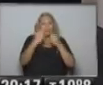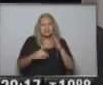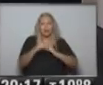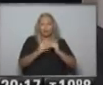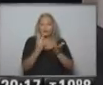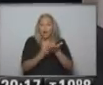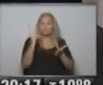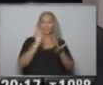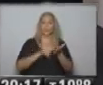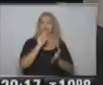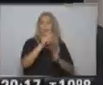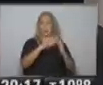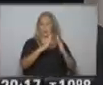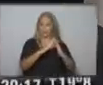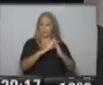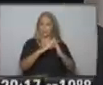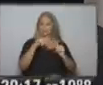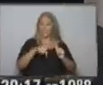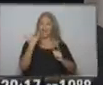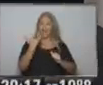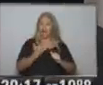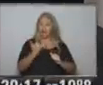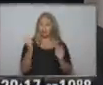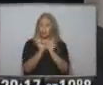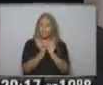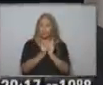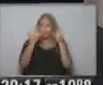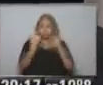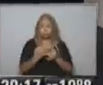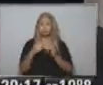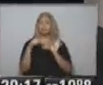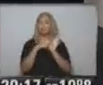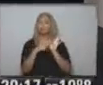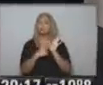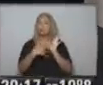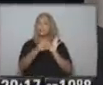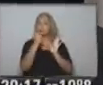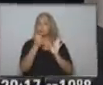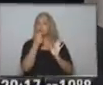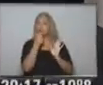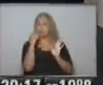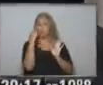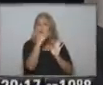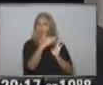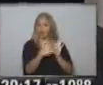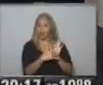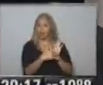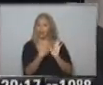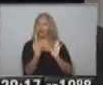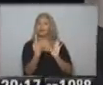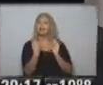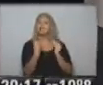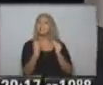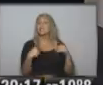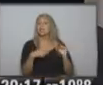en muchos casos sus viviendas. Bueno, aquí tiene un resumen exacto con los puntos sobresalientes. Por ejemplo, la primera pregunta, ¿cuáles son los